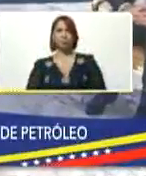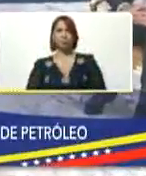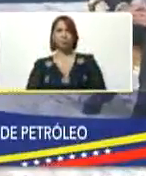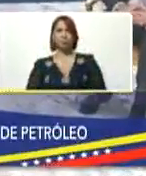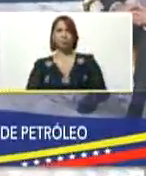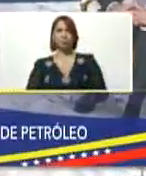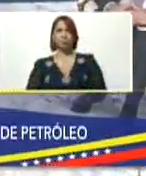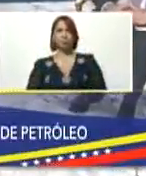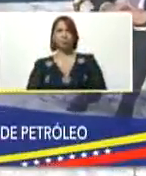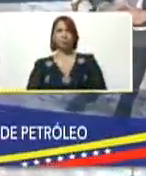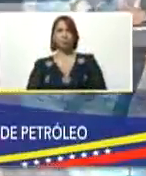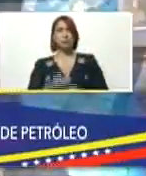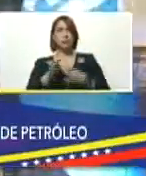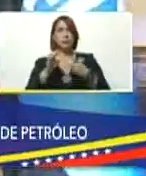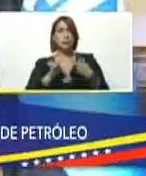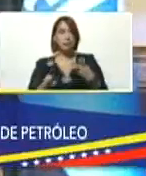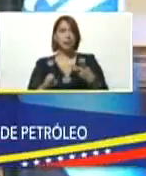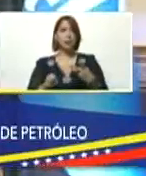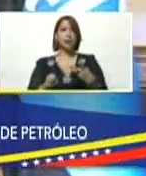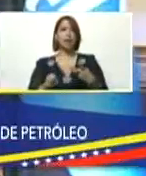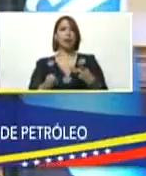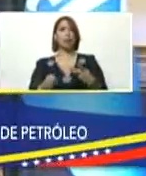una estrategia diplomática petrolera,